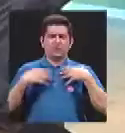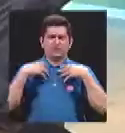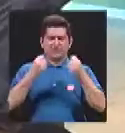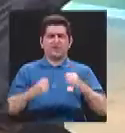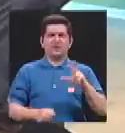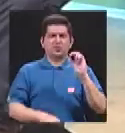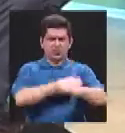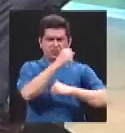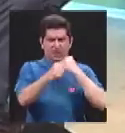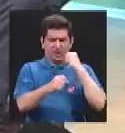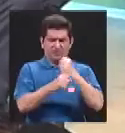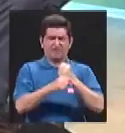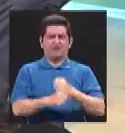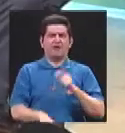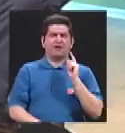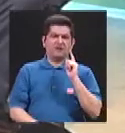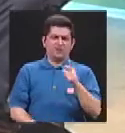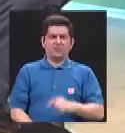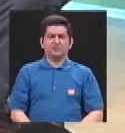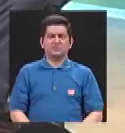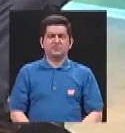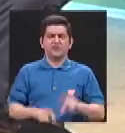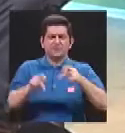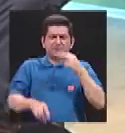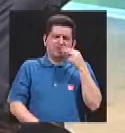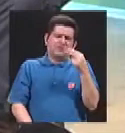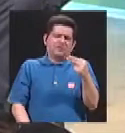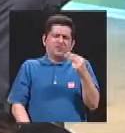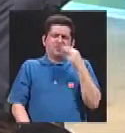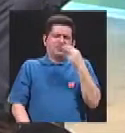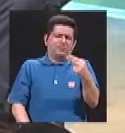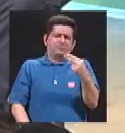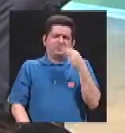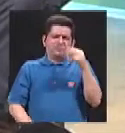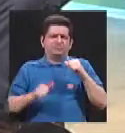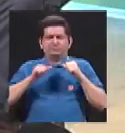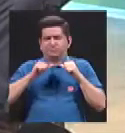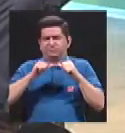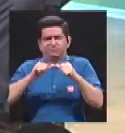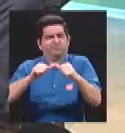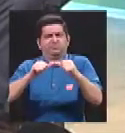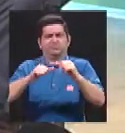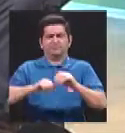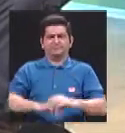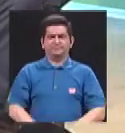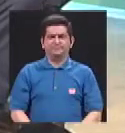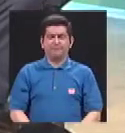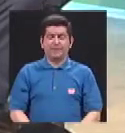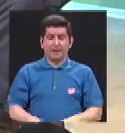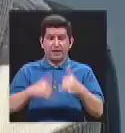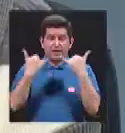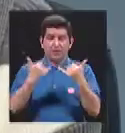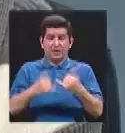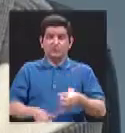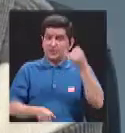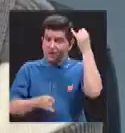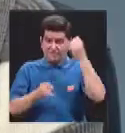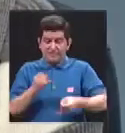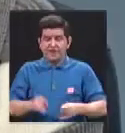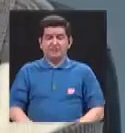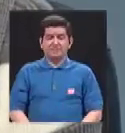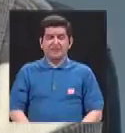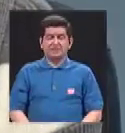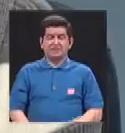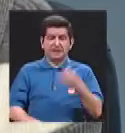salud a raíz de 30 años de haber sido un fumador empedernido. Y cuando ya había